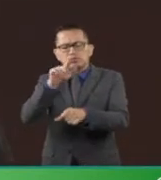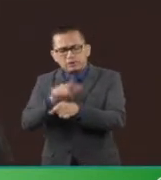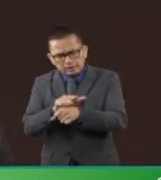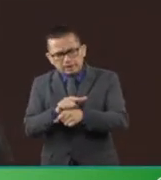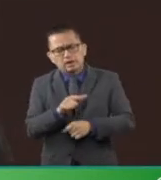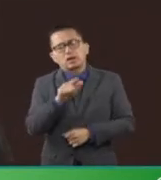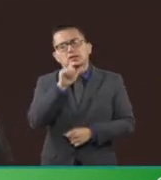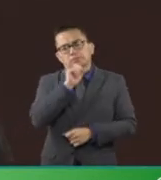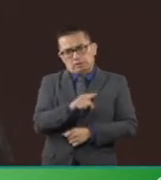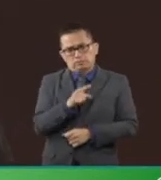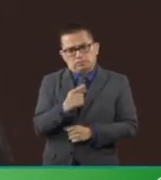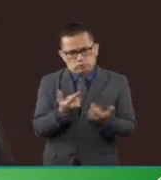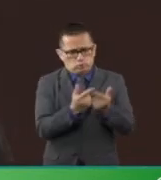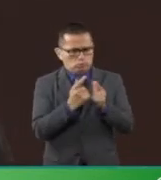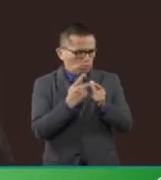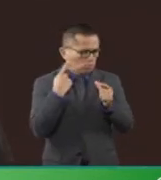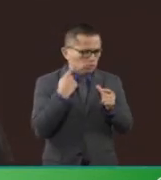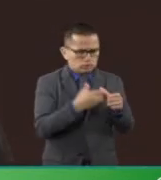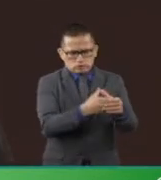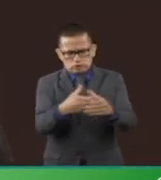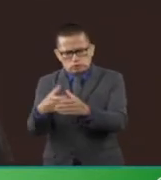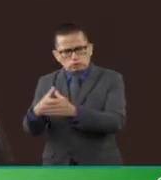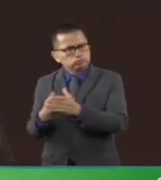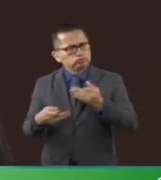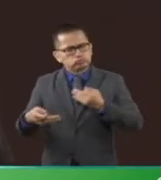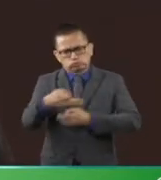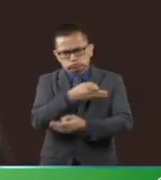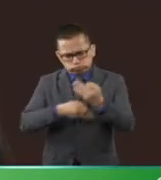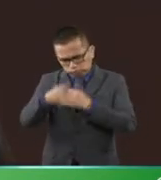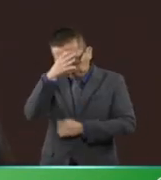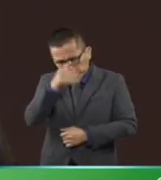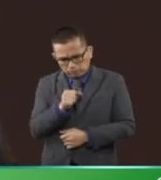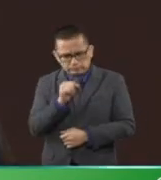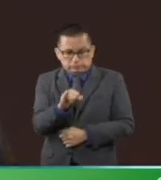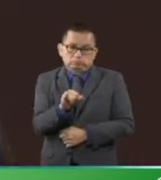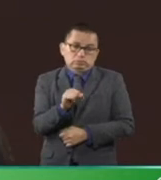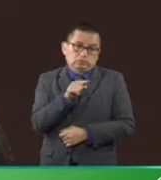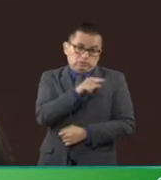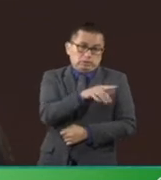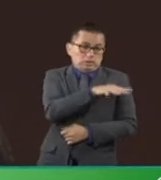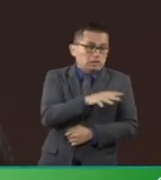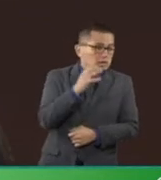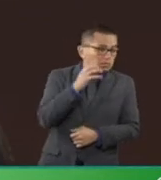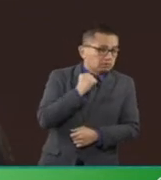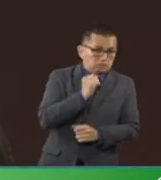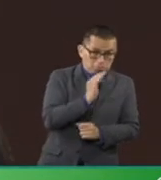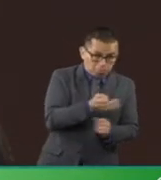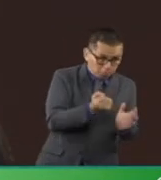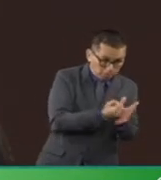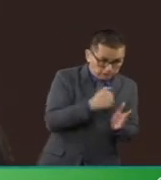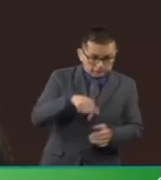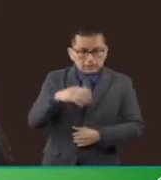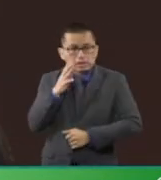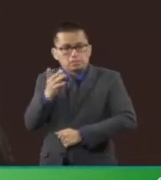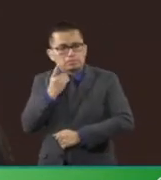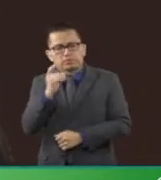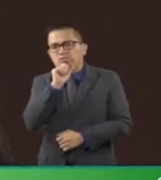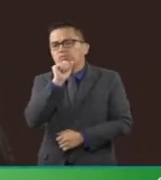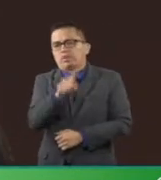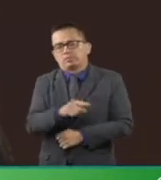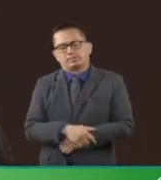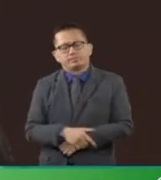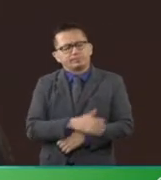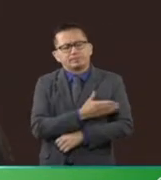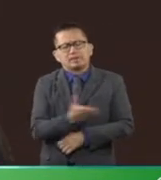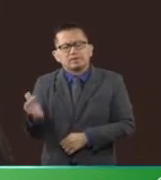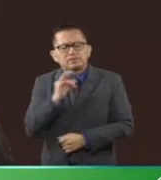las diferentes bancadas en el Senado de la República y hoy en esta Cámara de Diputadas y Diputados. Felicidades a todos y a